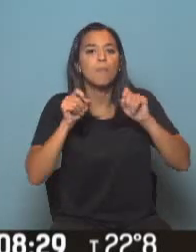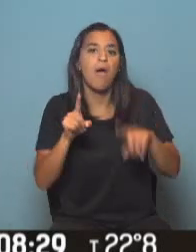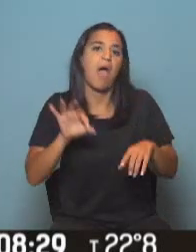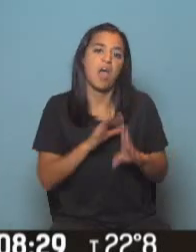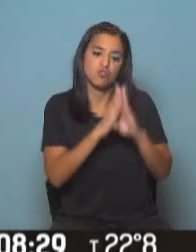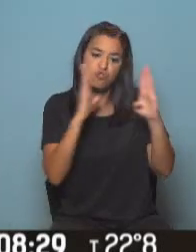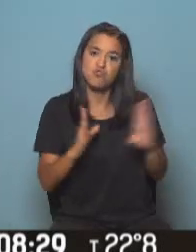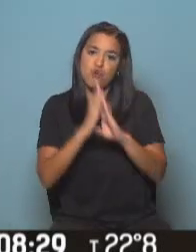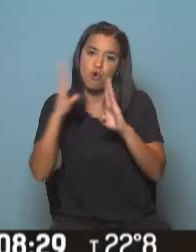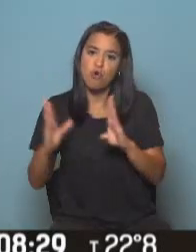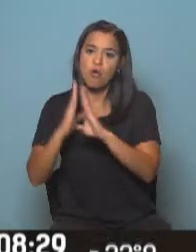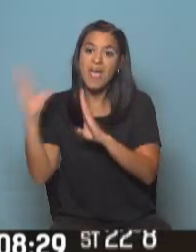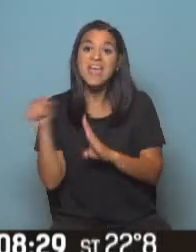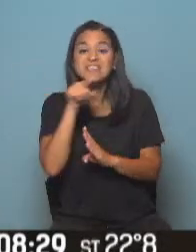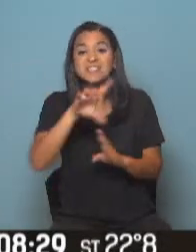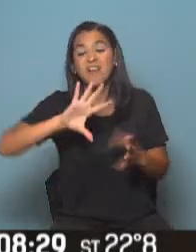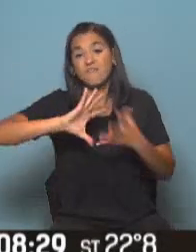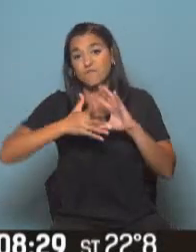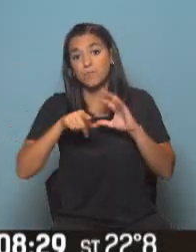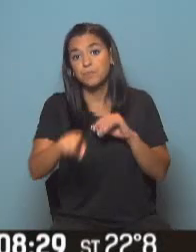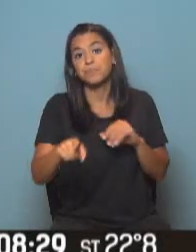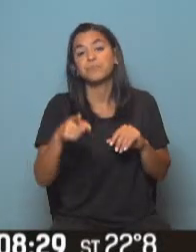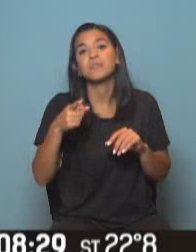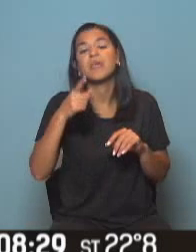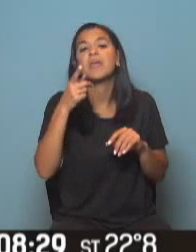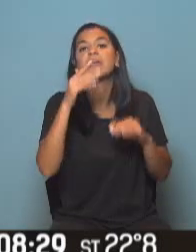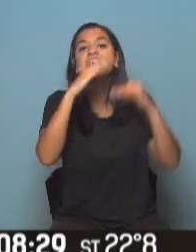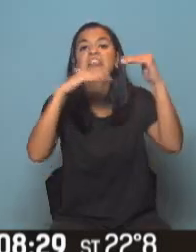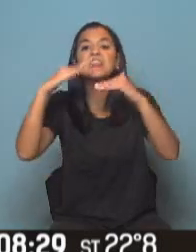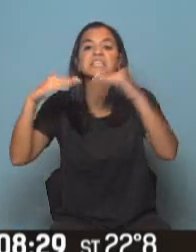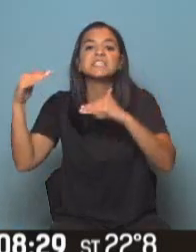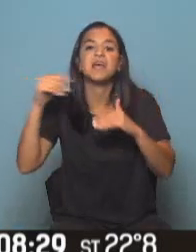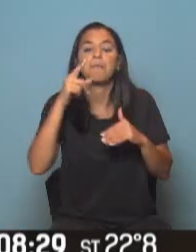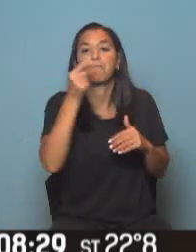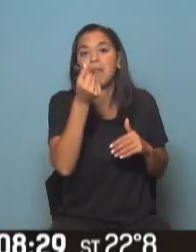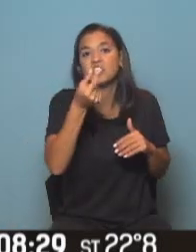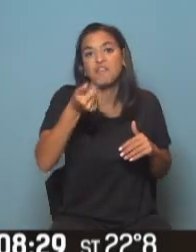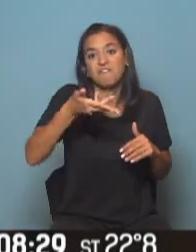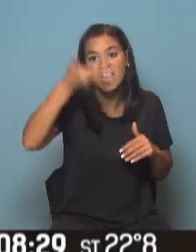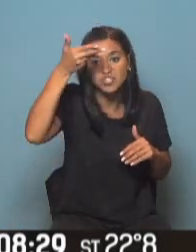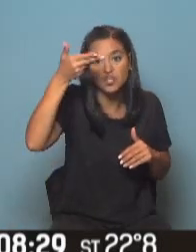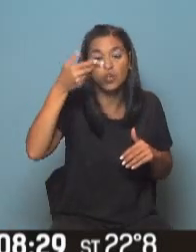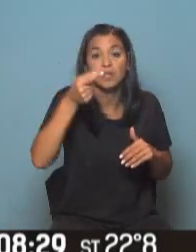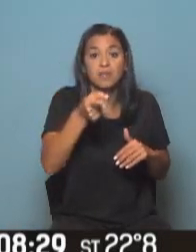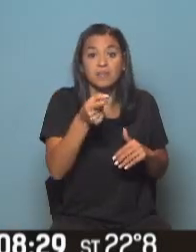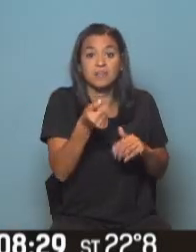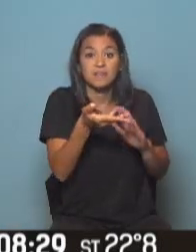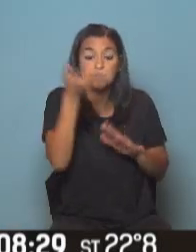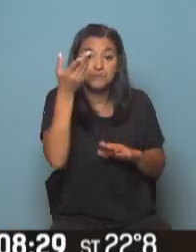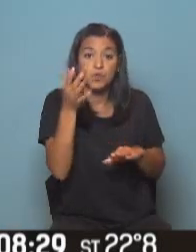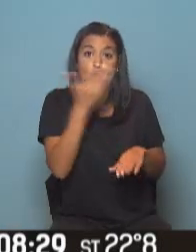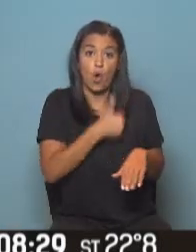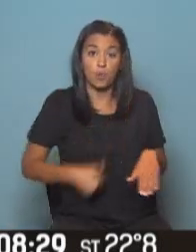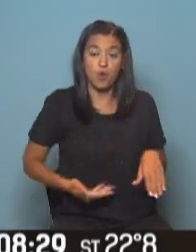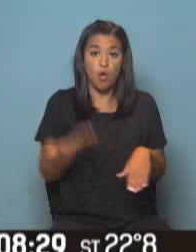año esa fórmula tiene que ver con el índice de precios es decir el índice de inflación este índice de inflación el gobierno